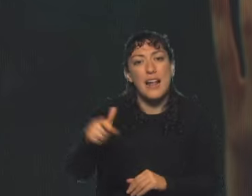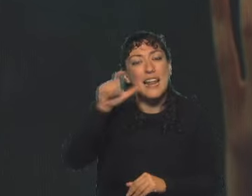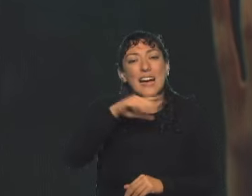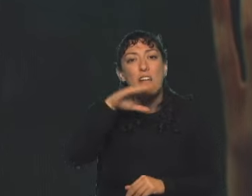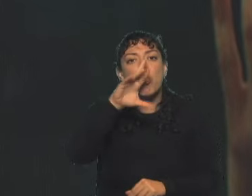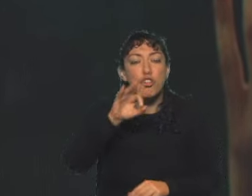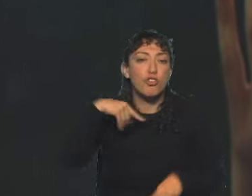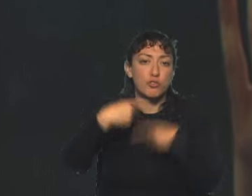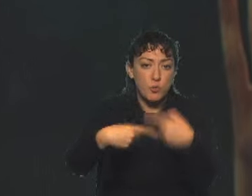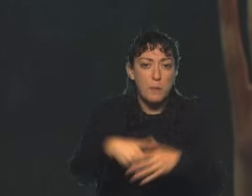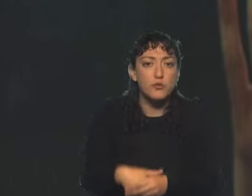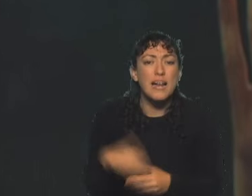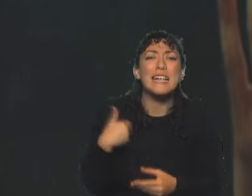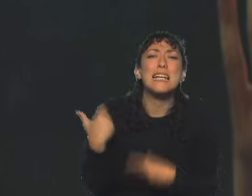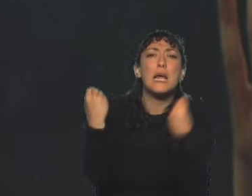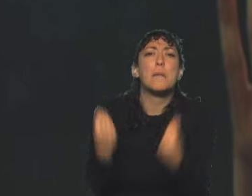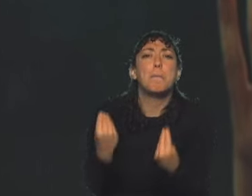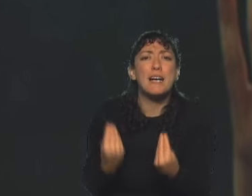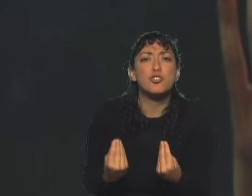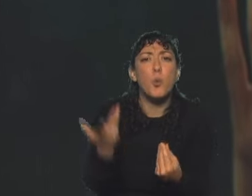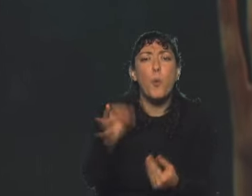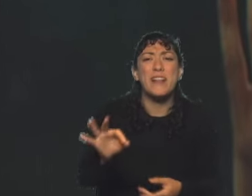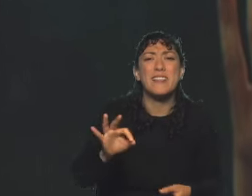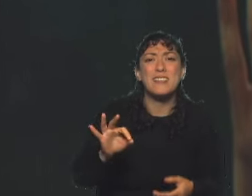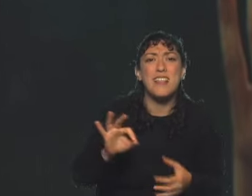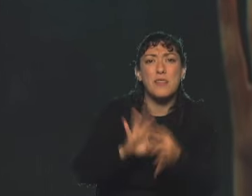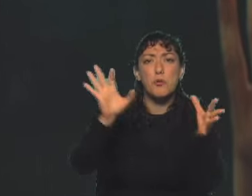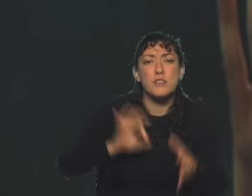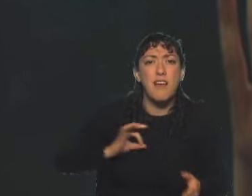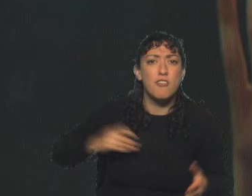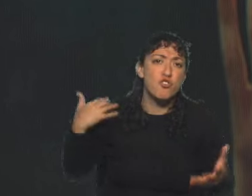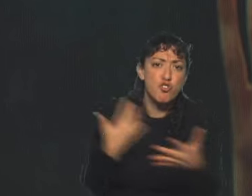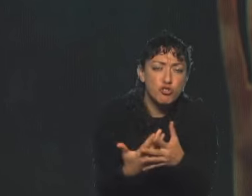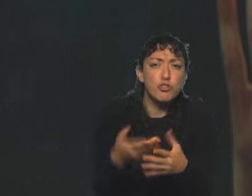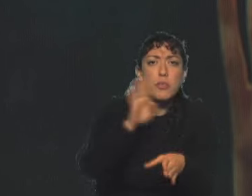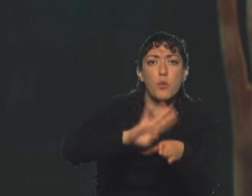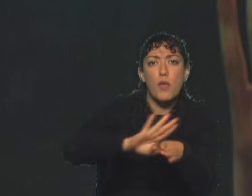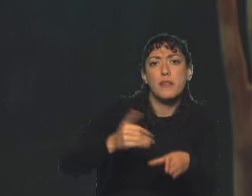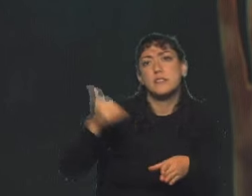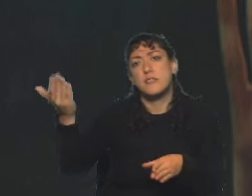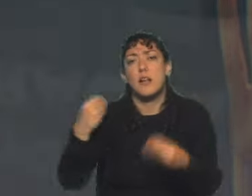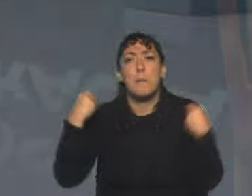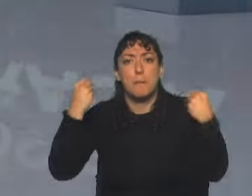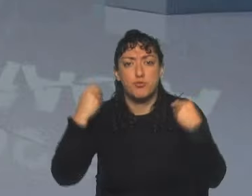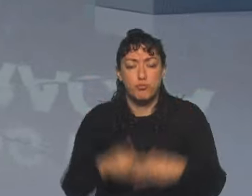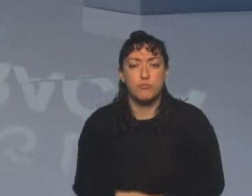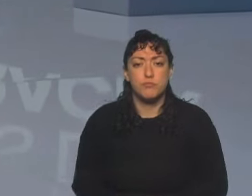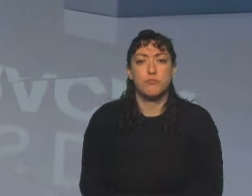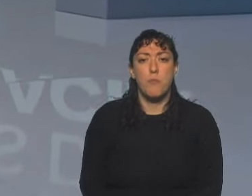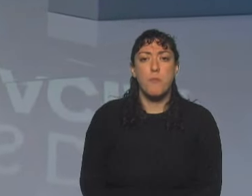Y además, ¿qué le pasó a la Argentina en estos 40 años de democracia y la deuda externa? Vamos y venimos.